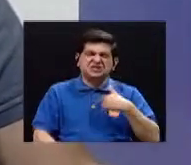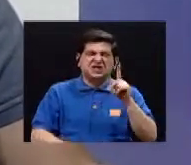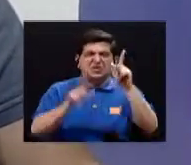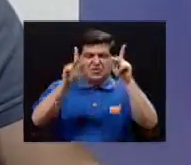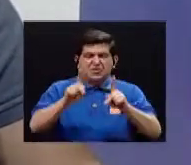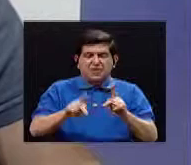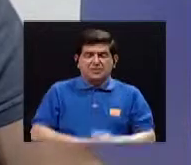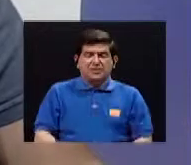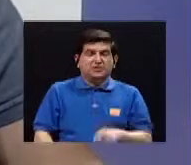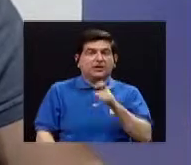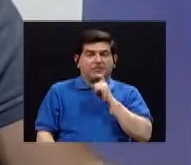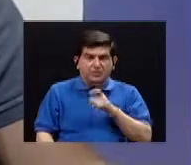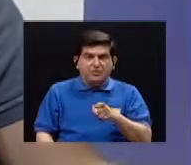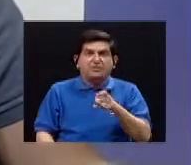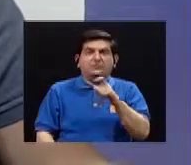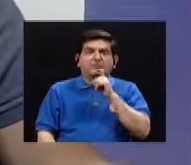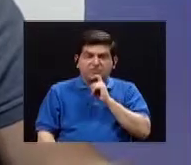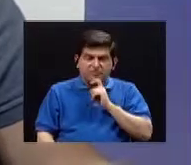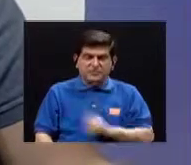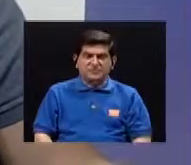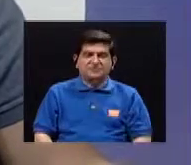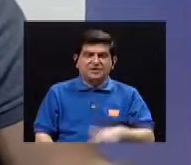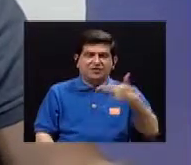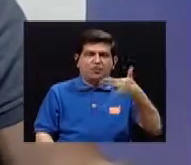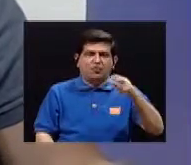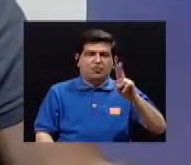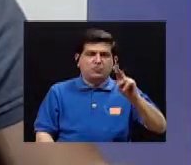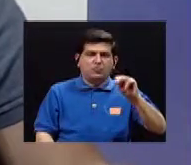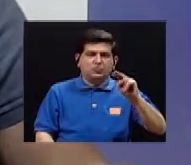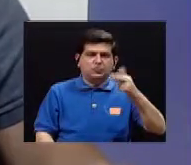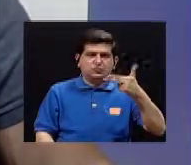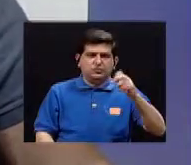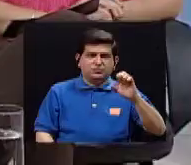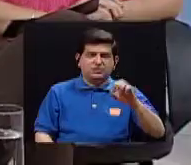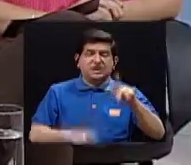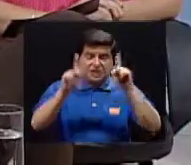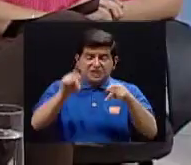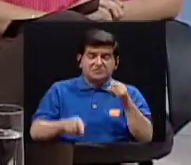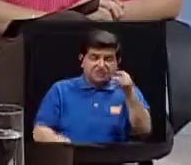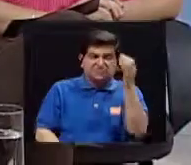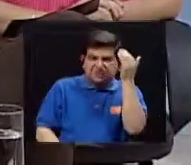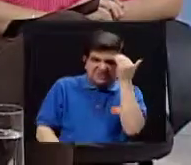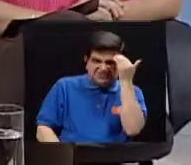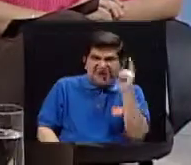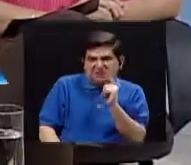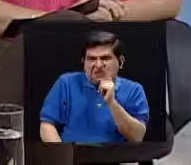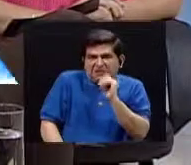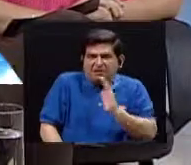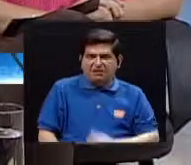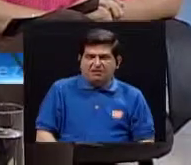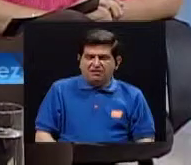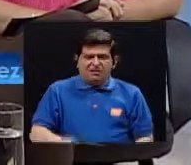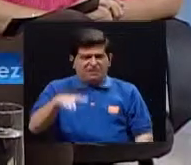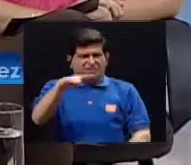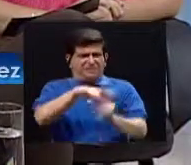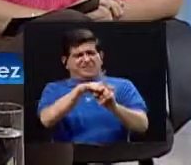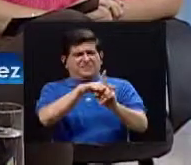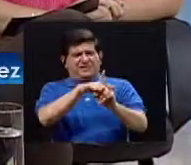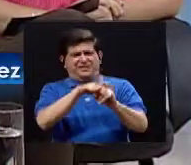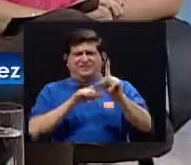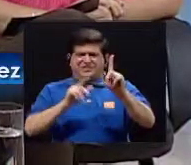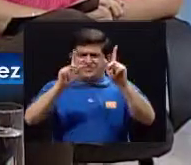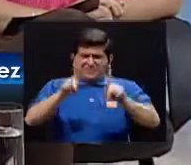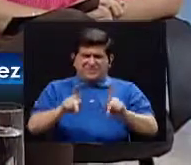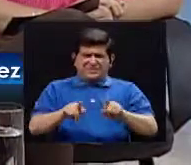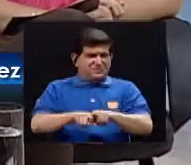tengo a un personaje tan tan difícil como el chinche porque el chinche llega ahí aparece entero y la gente chinche y llega ahí aparece